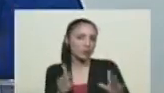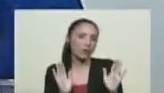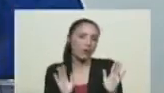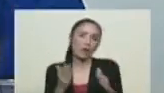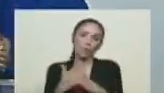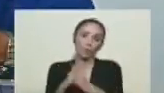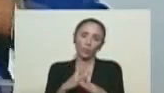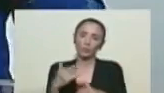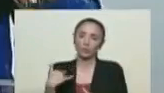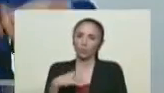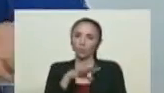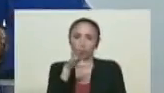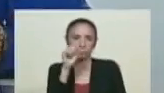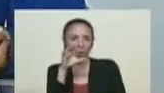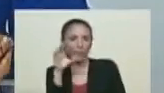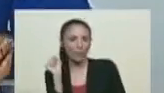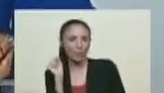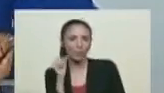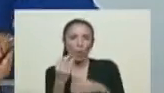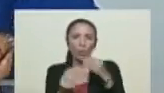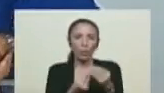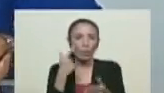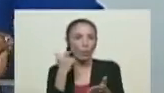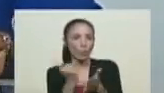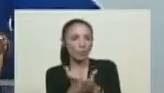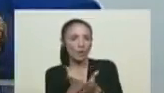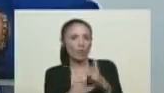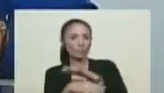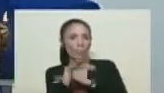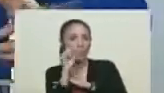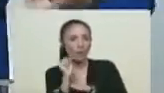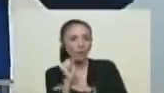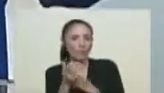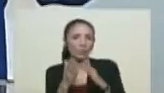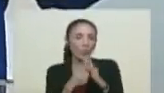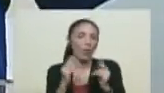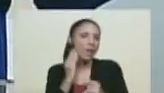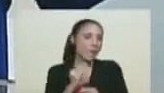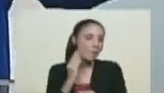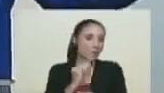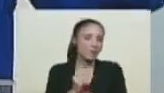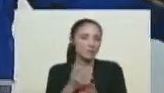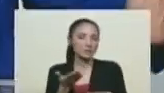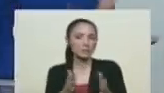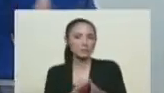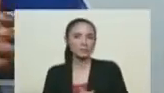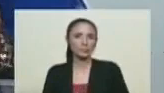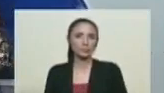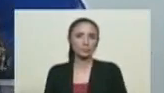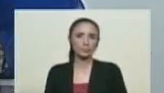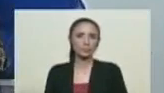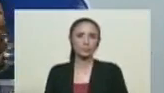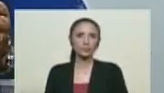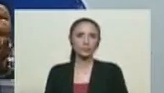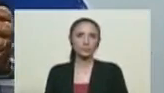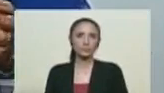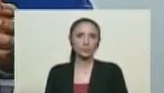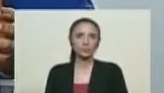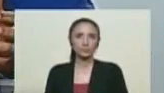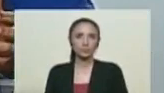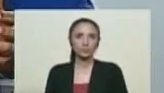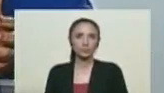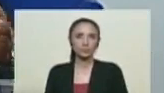aprendo mucho y saco lecciones. Y para completar el cuadro